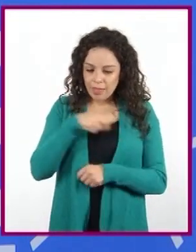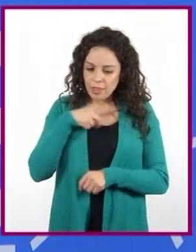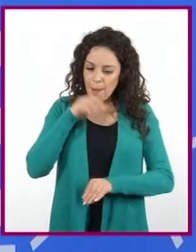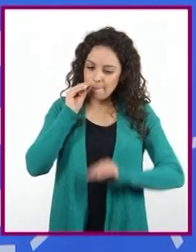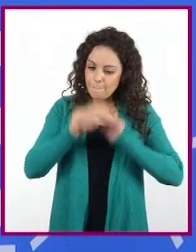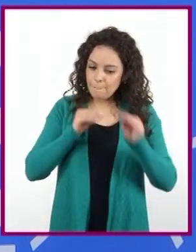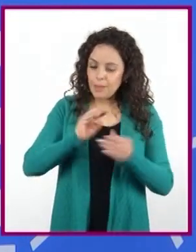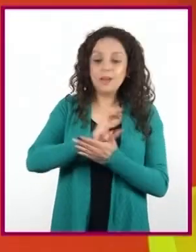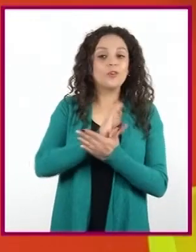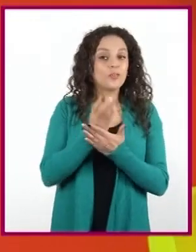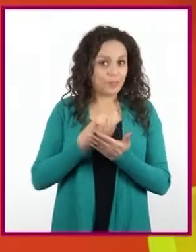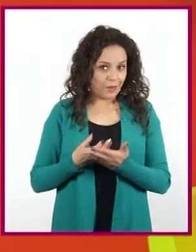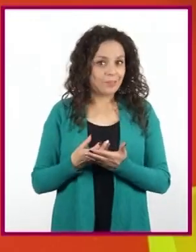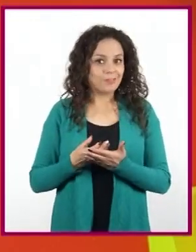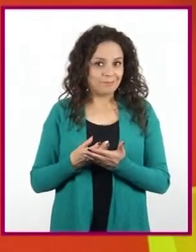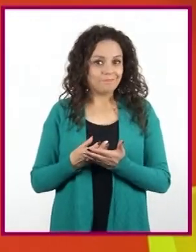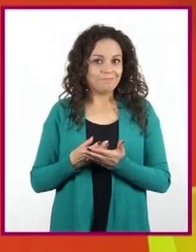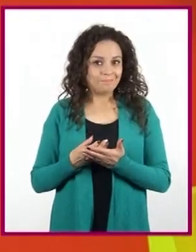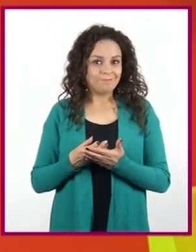un contrato.